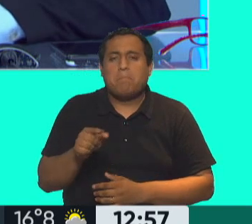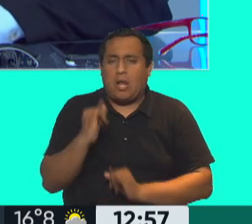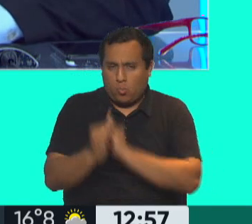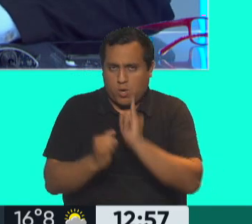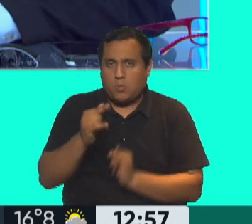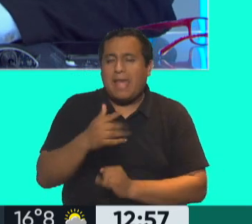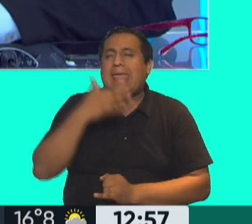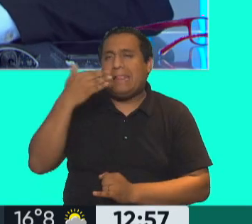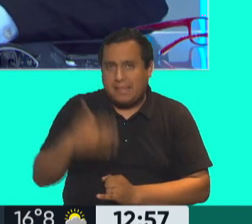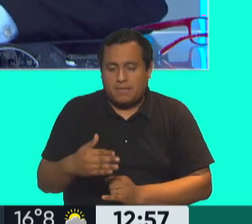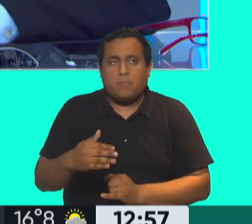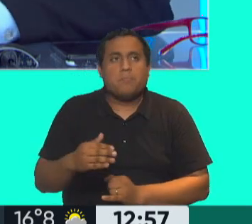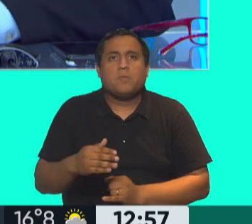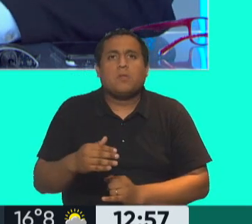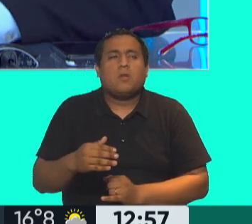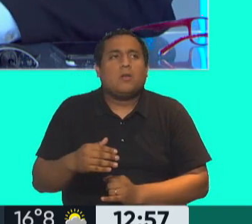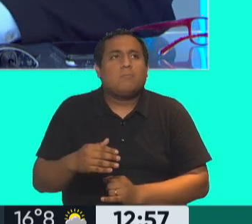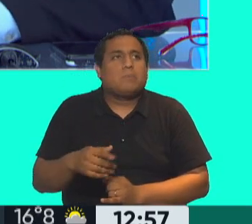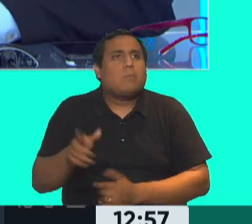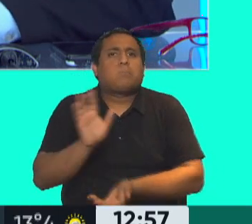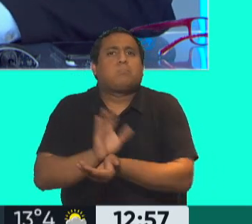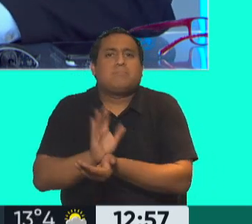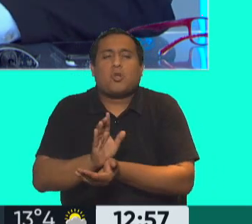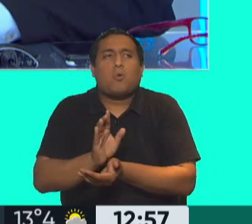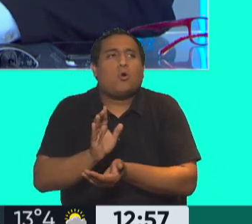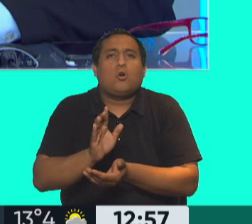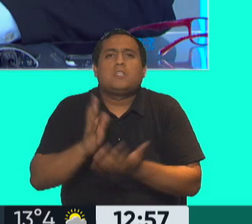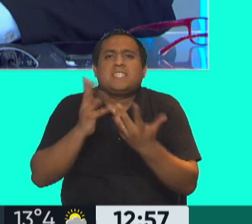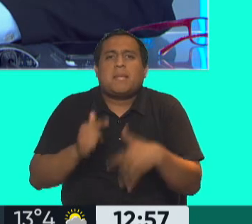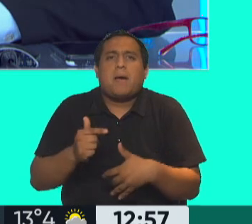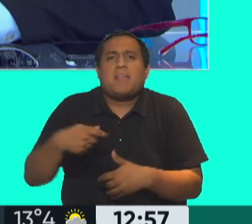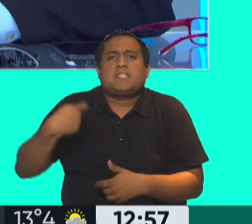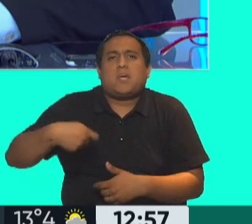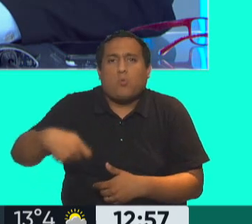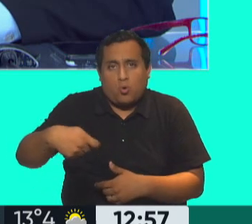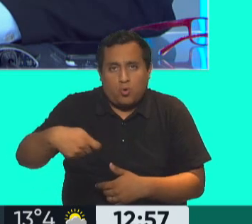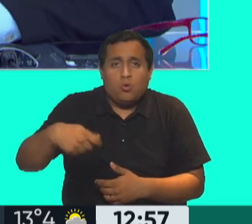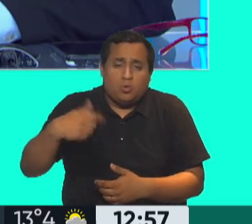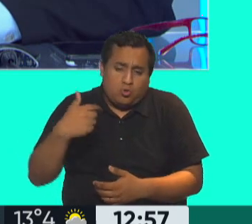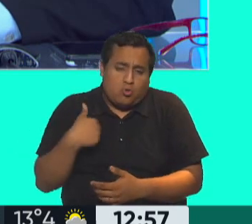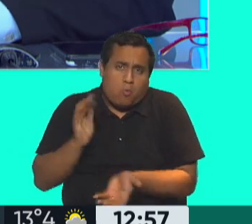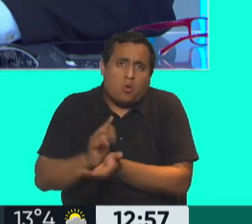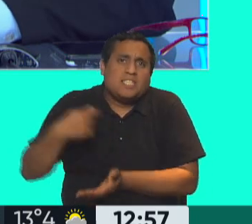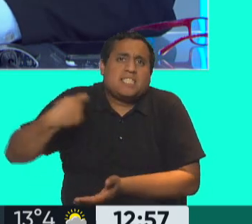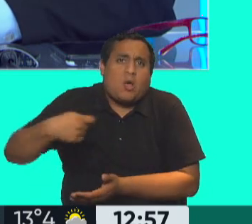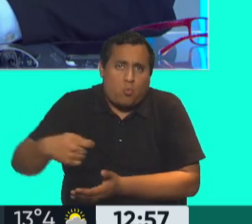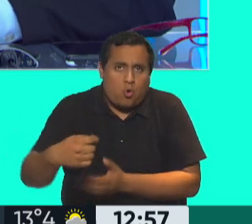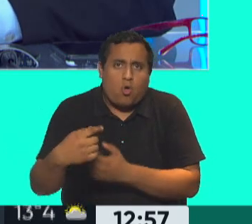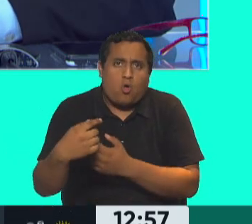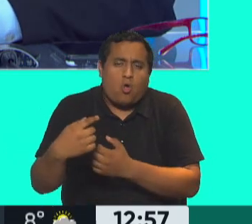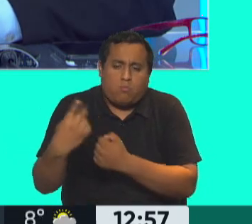con esto, uno debería definirlo como un sistema de seguro, porque vos lo que pagás es un seguro de salud, es decir, no